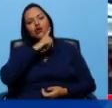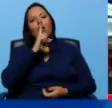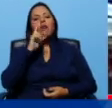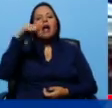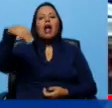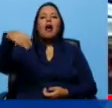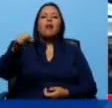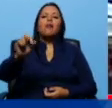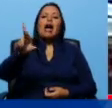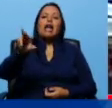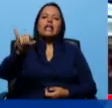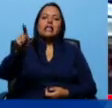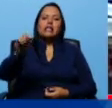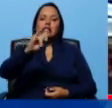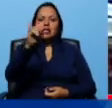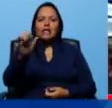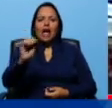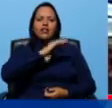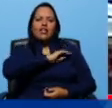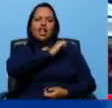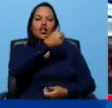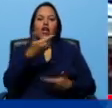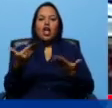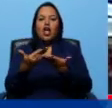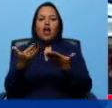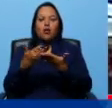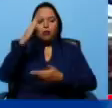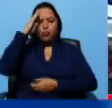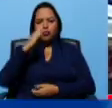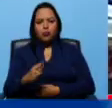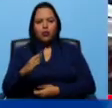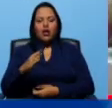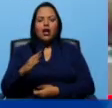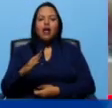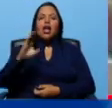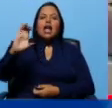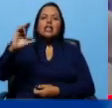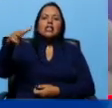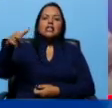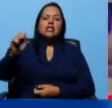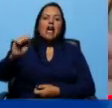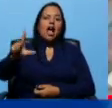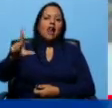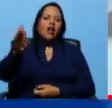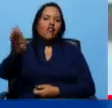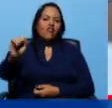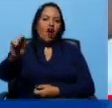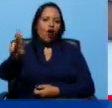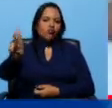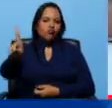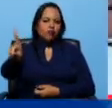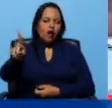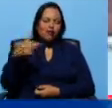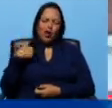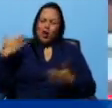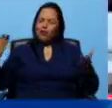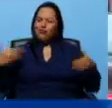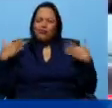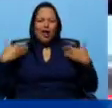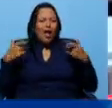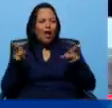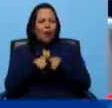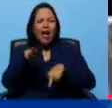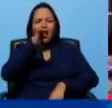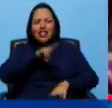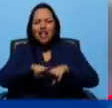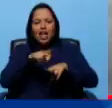Rondón, directora de la Unidad Educativa Nacional Coronel Carlos Delgado Chalbó. Emocionada, al igual que mis niños,